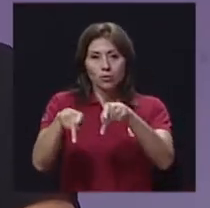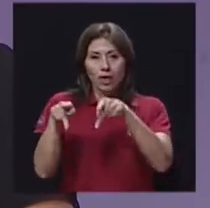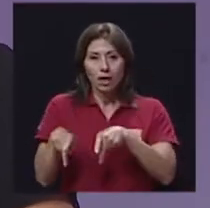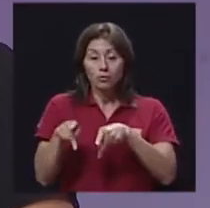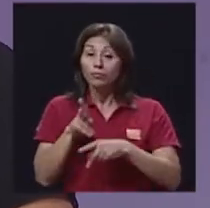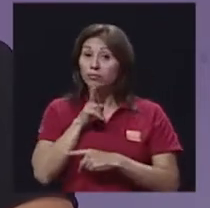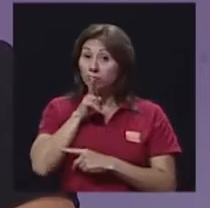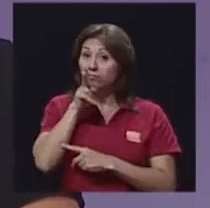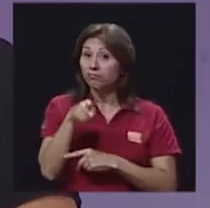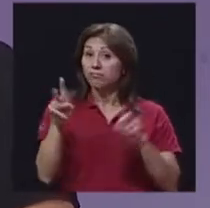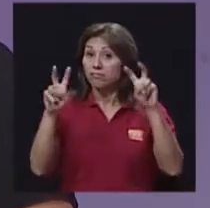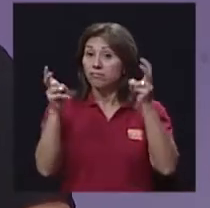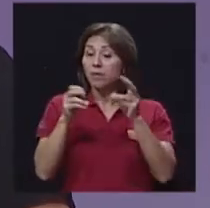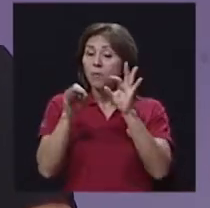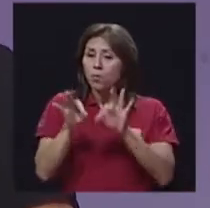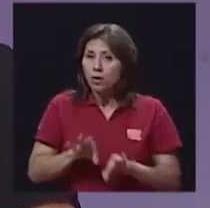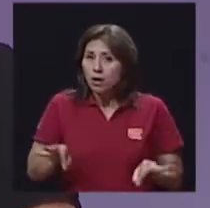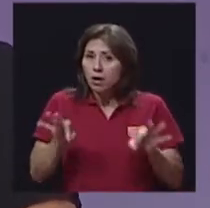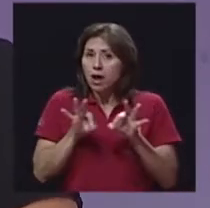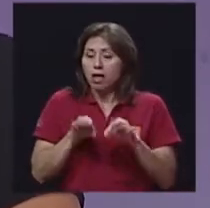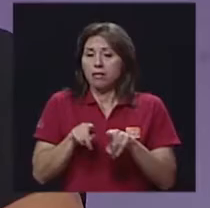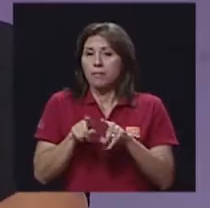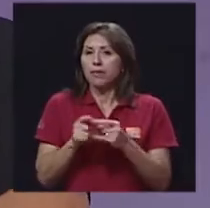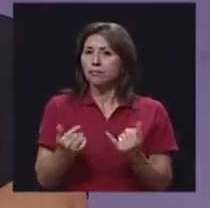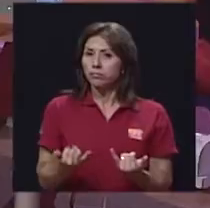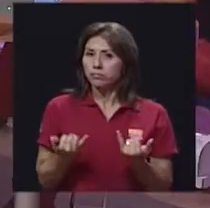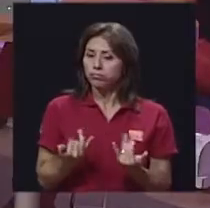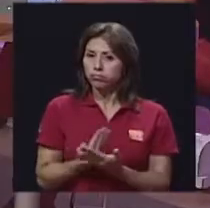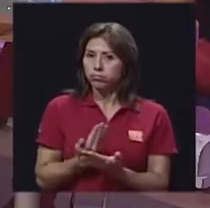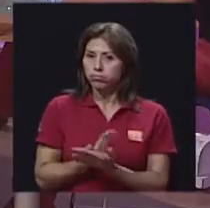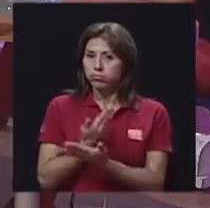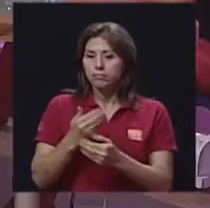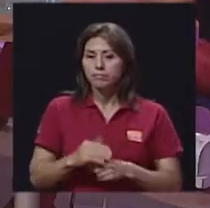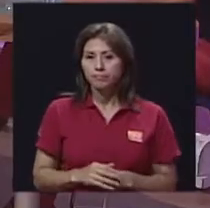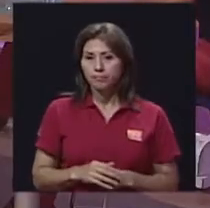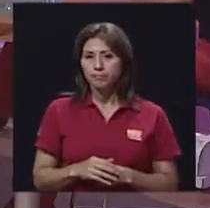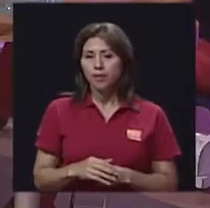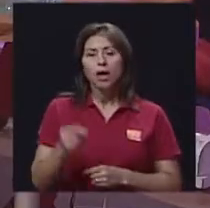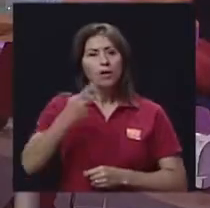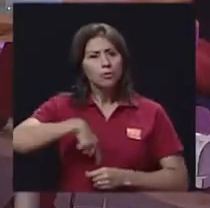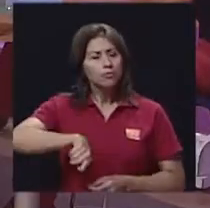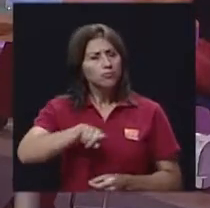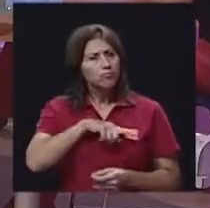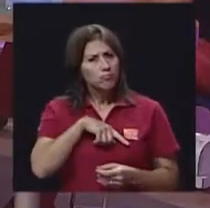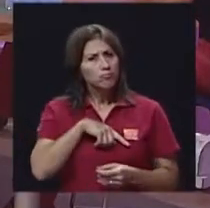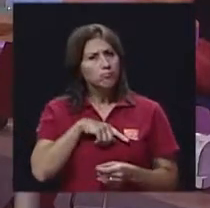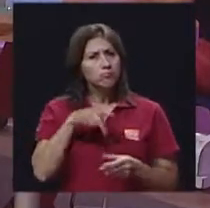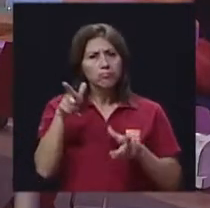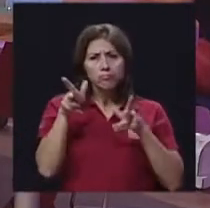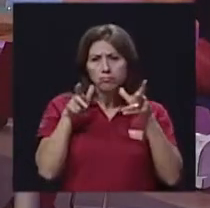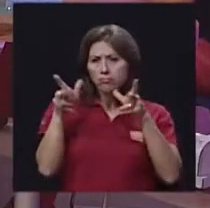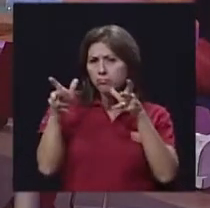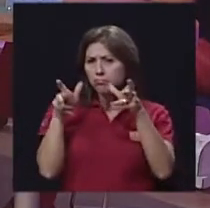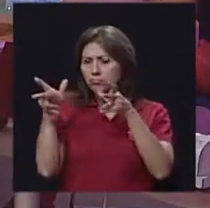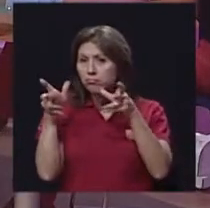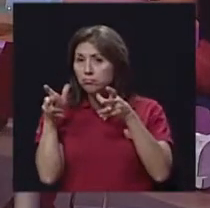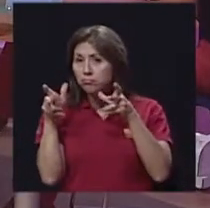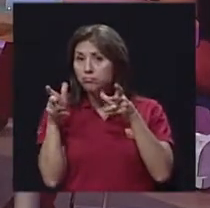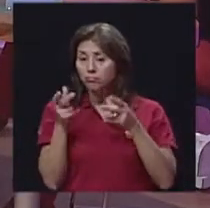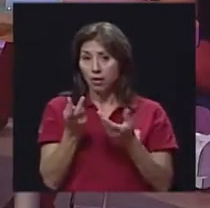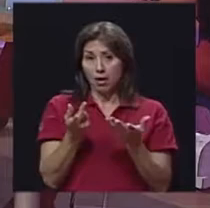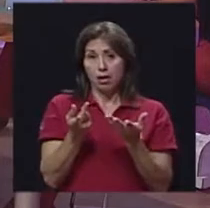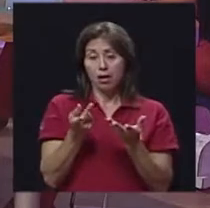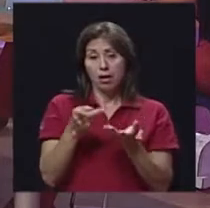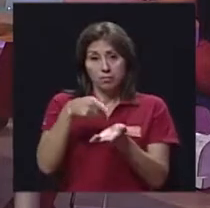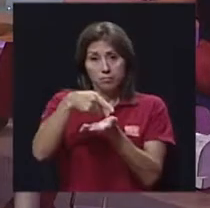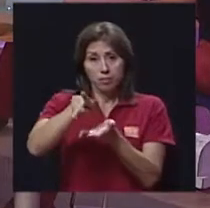muy importante, muy vigente además. Hemos escuchado que las pensiones que se están